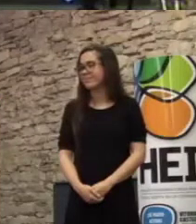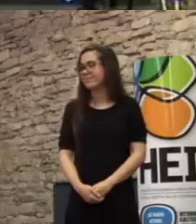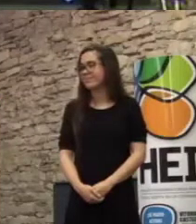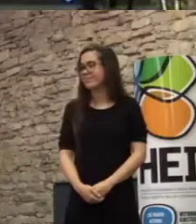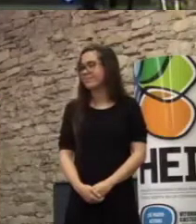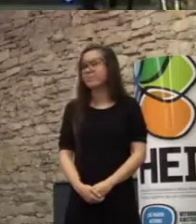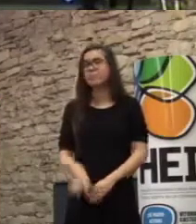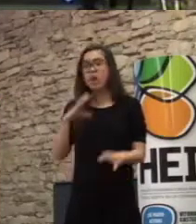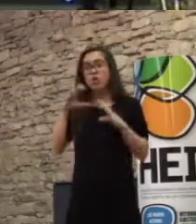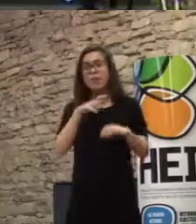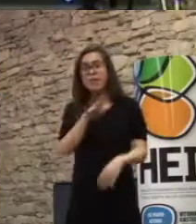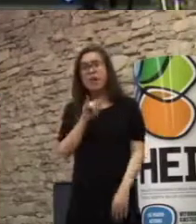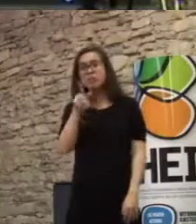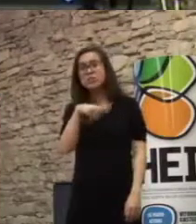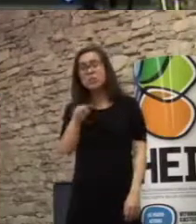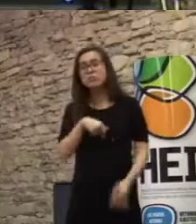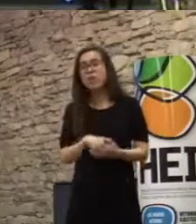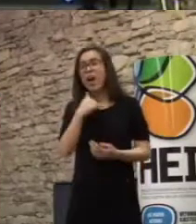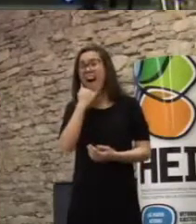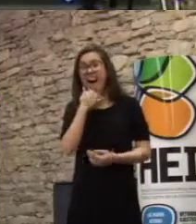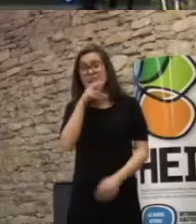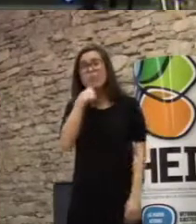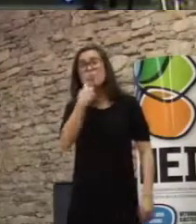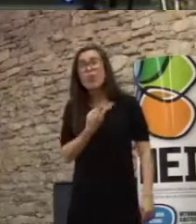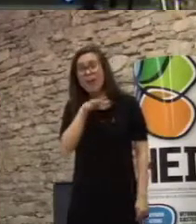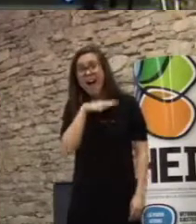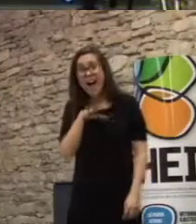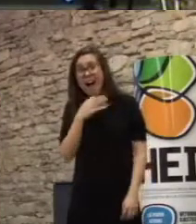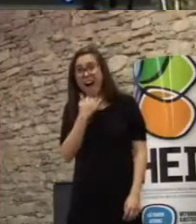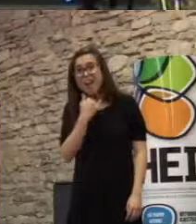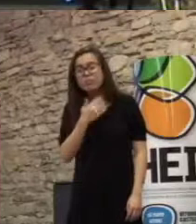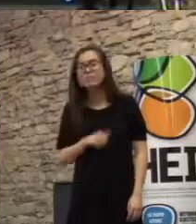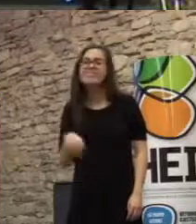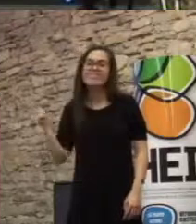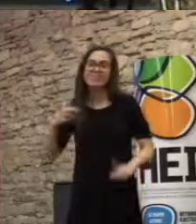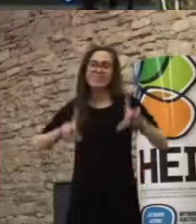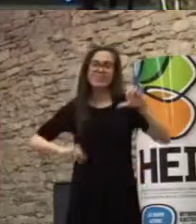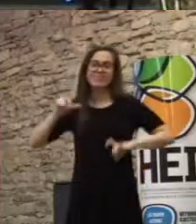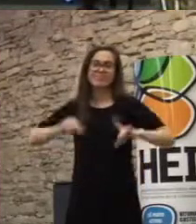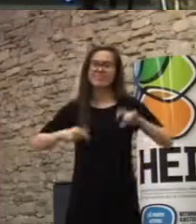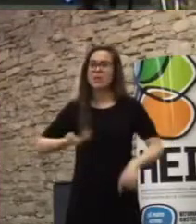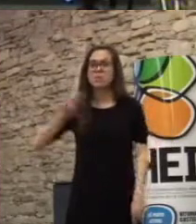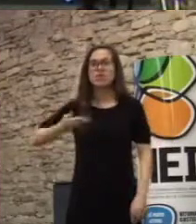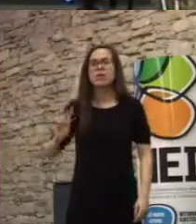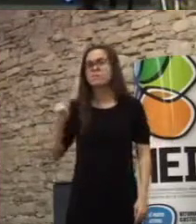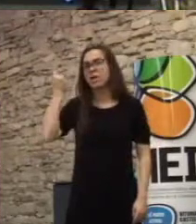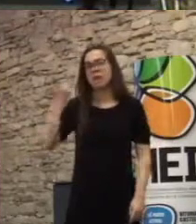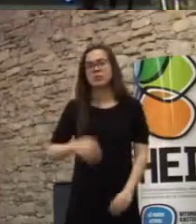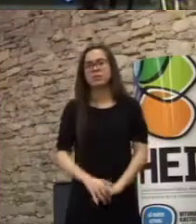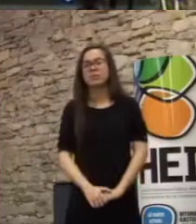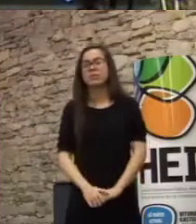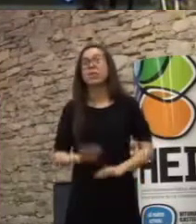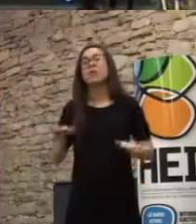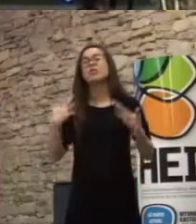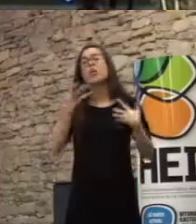he comunicado algo he dicho algo el lenguaje no verbal señoras y señores el más poderoso que hay así que tener